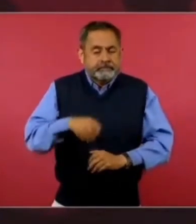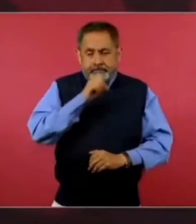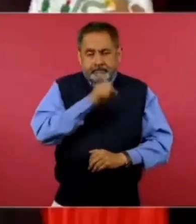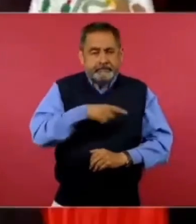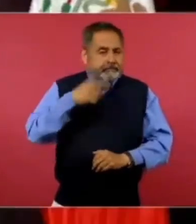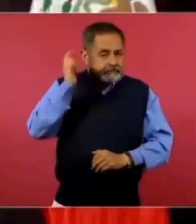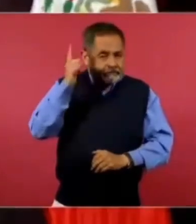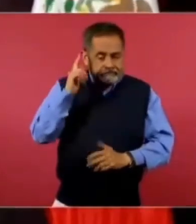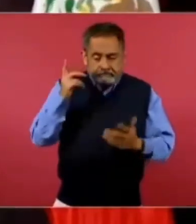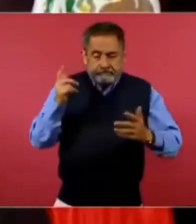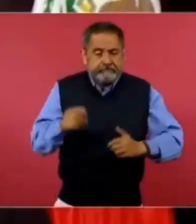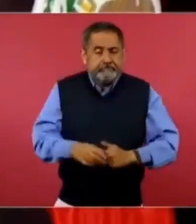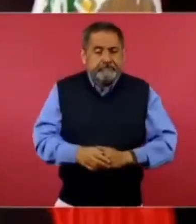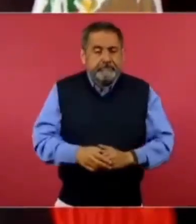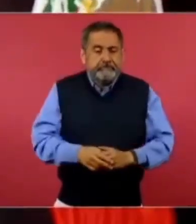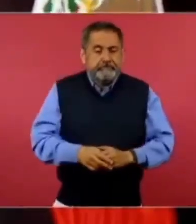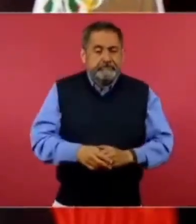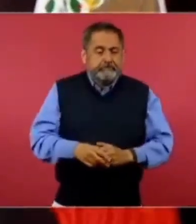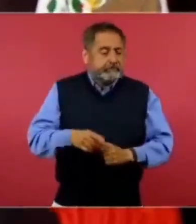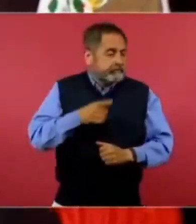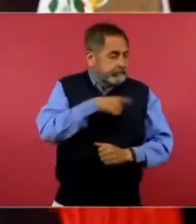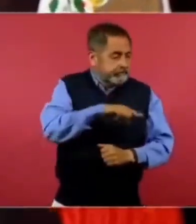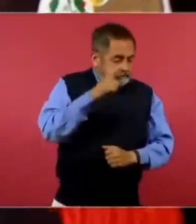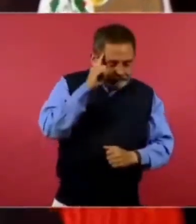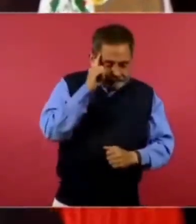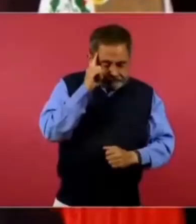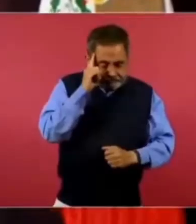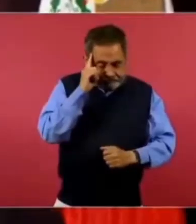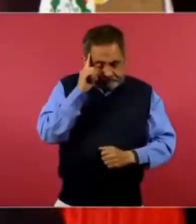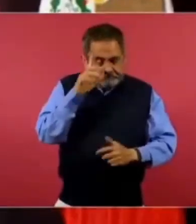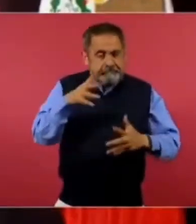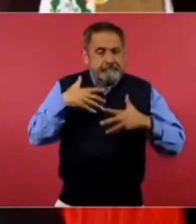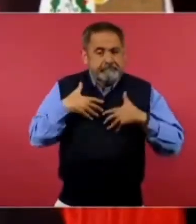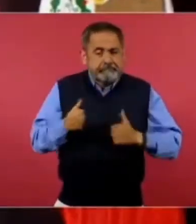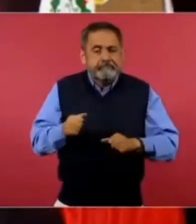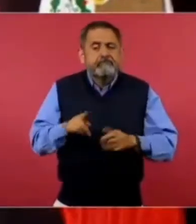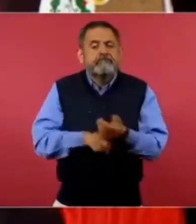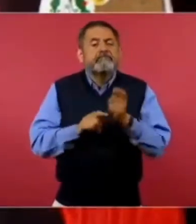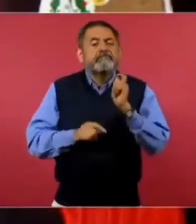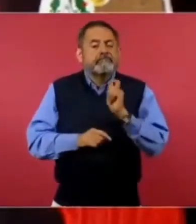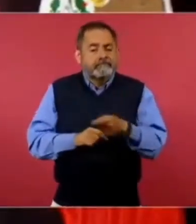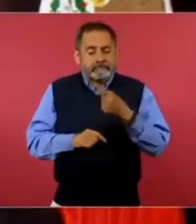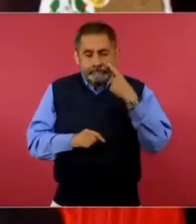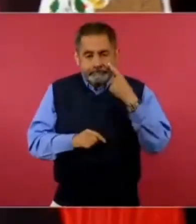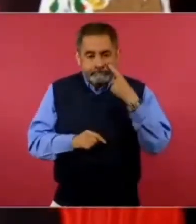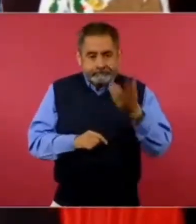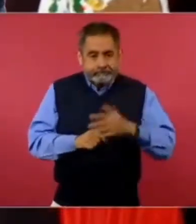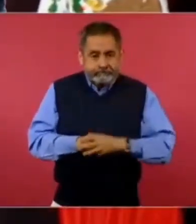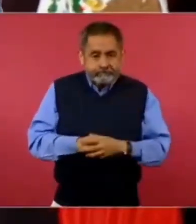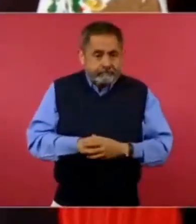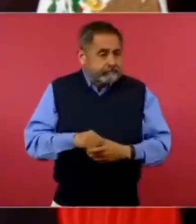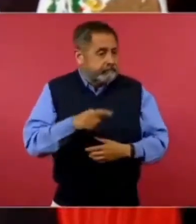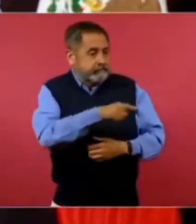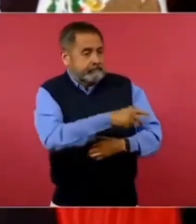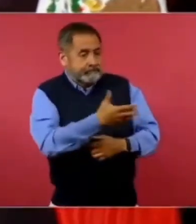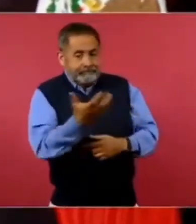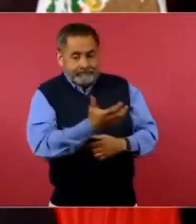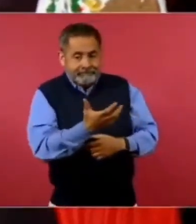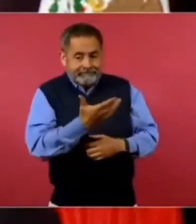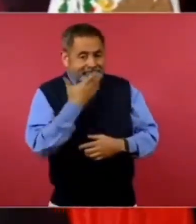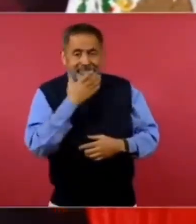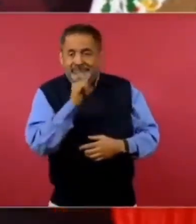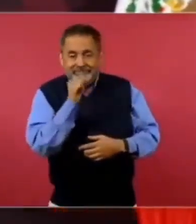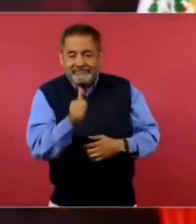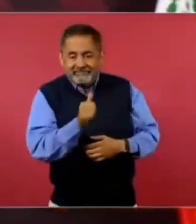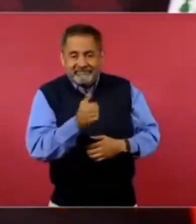ojalá y se comprenda de que los que no han actuado con